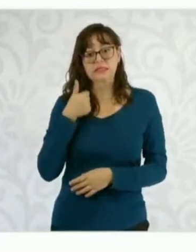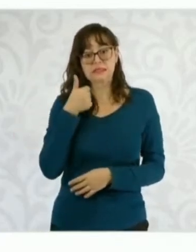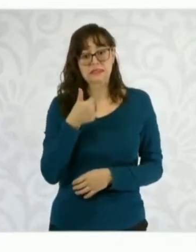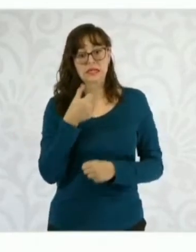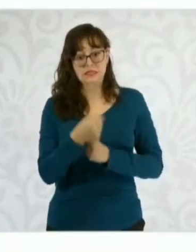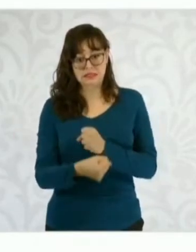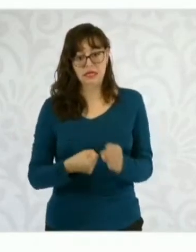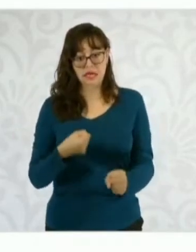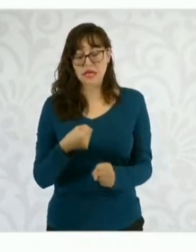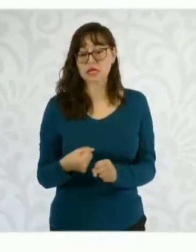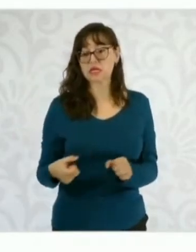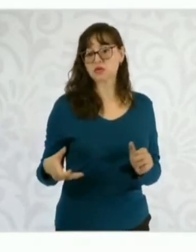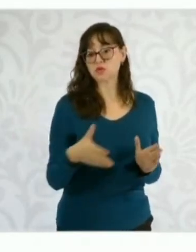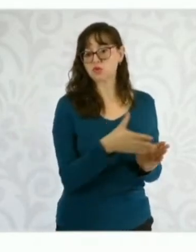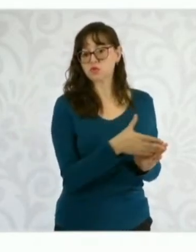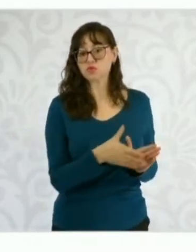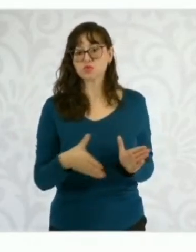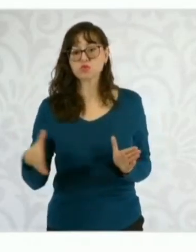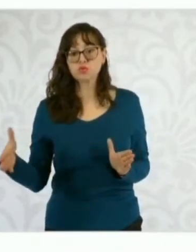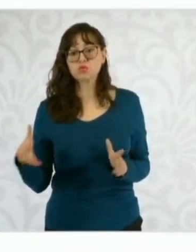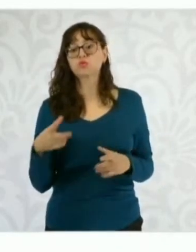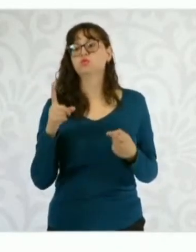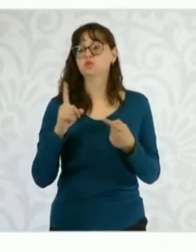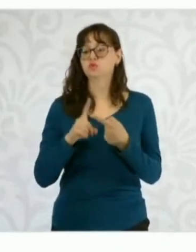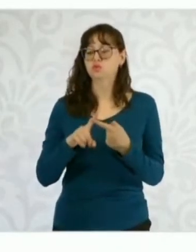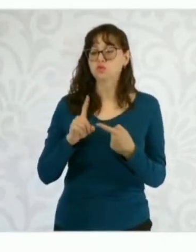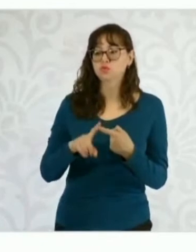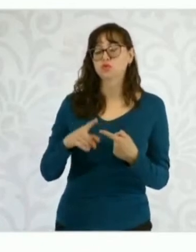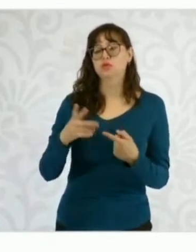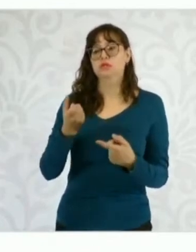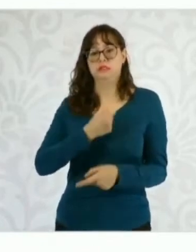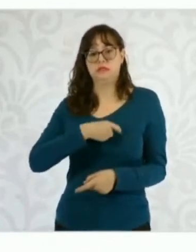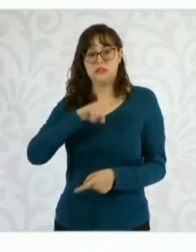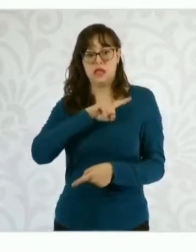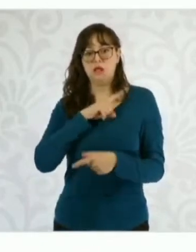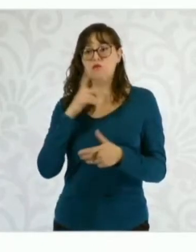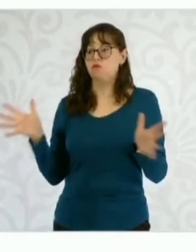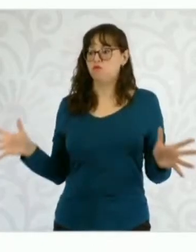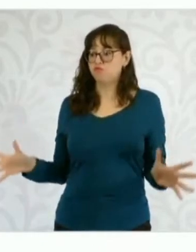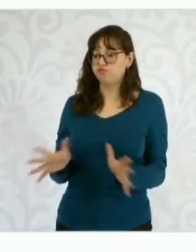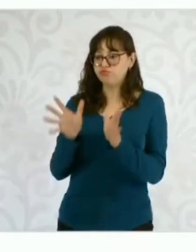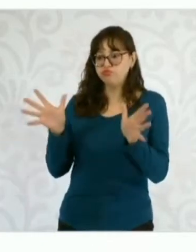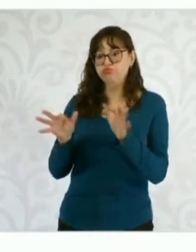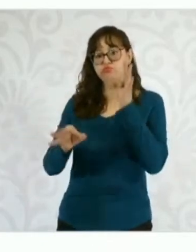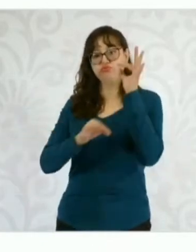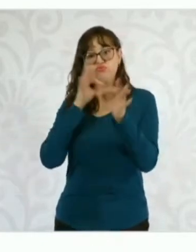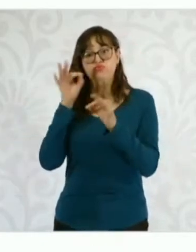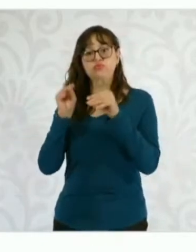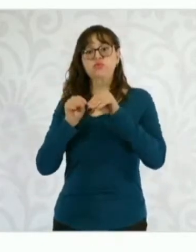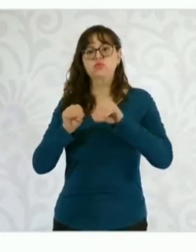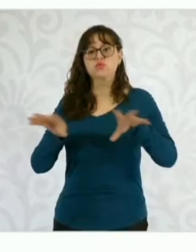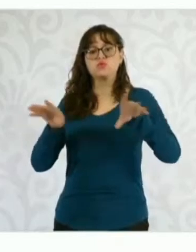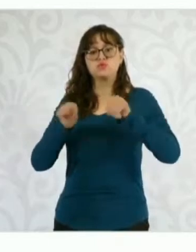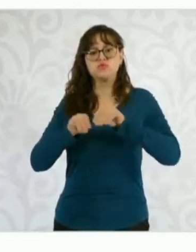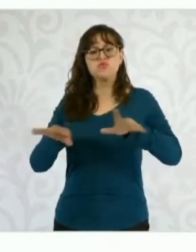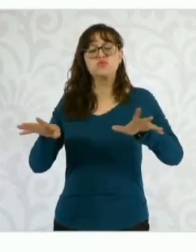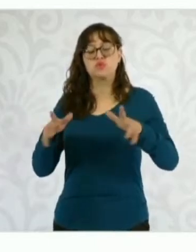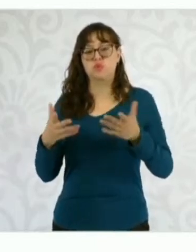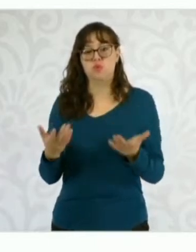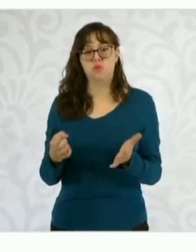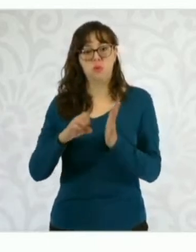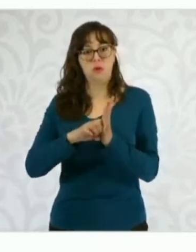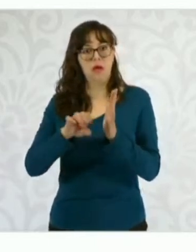es priorizar la promoción de la salud, y escucharán dentro de unos momentos cómo, por ejemplo,